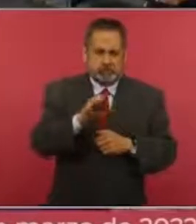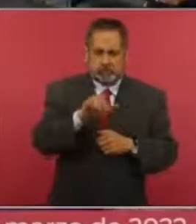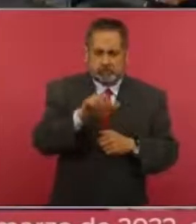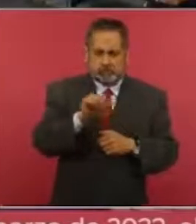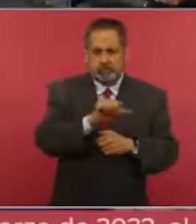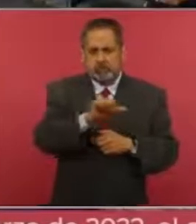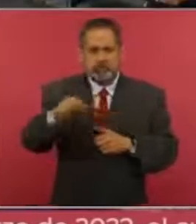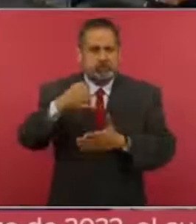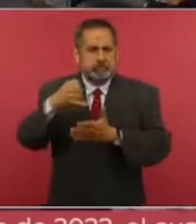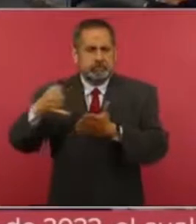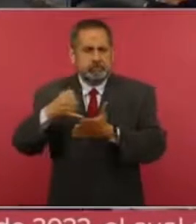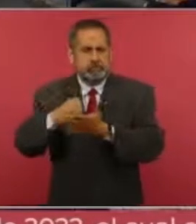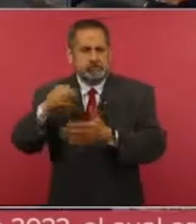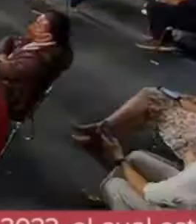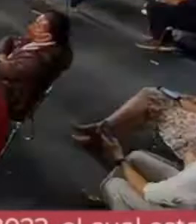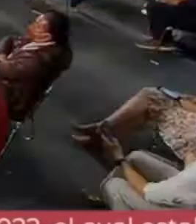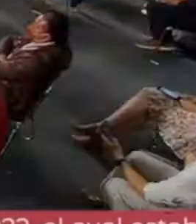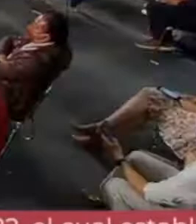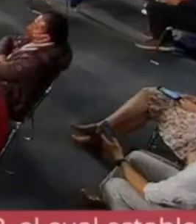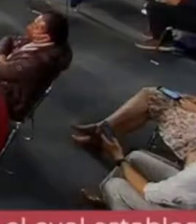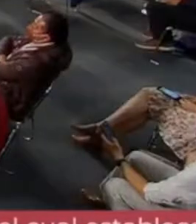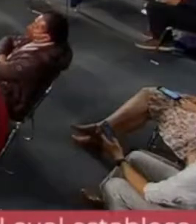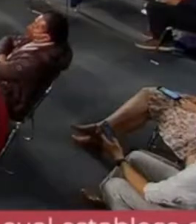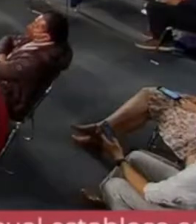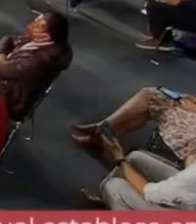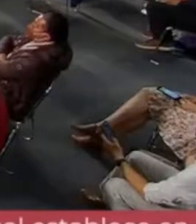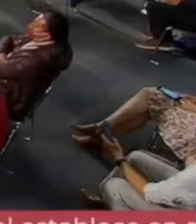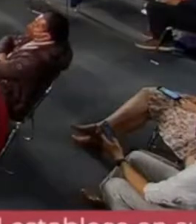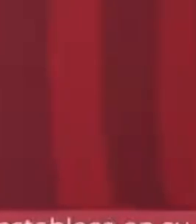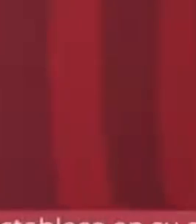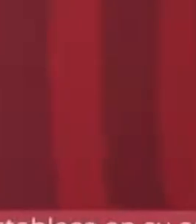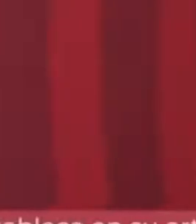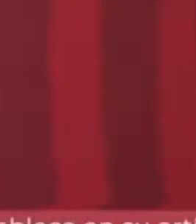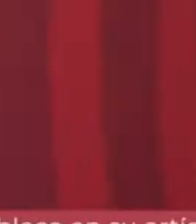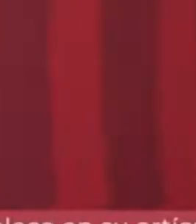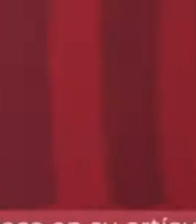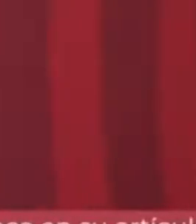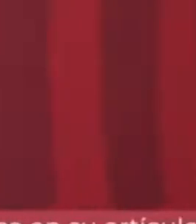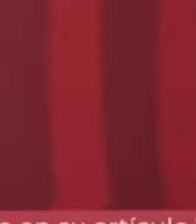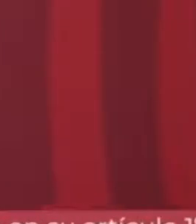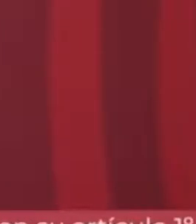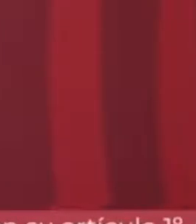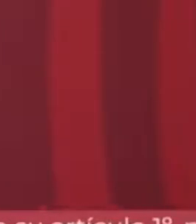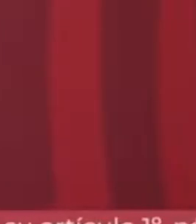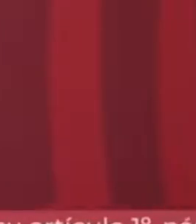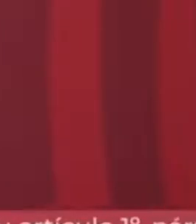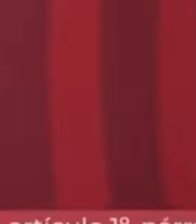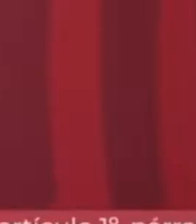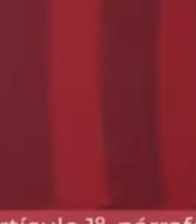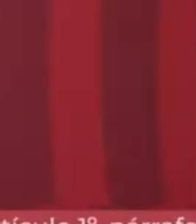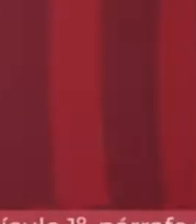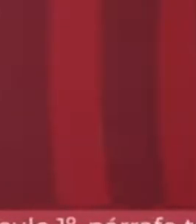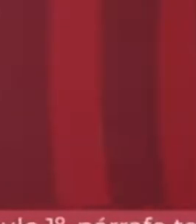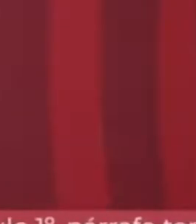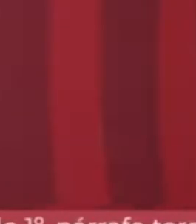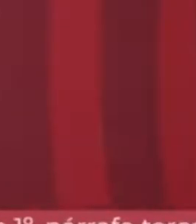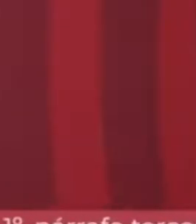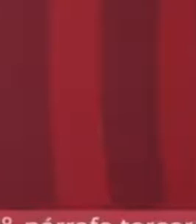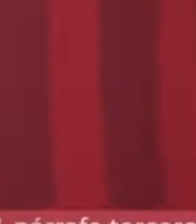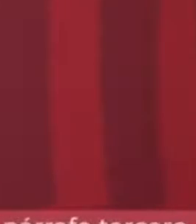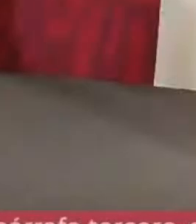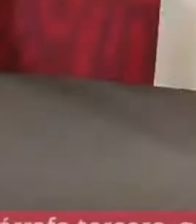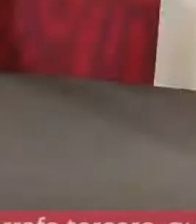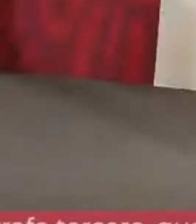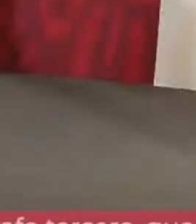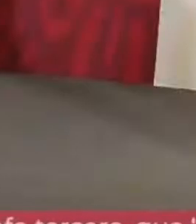islas. Parece que ustedes van a llegar por avión, pero van a regresar por barco.